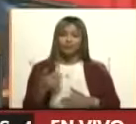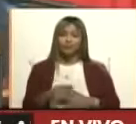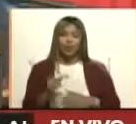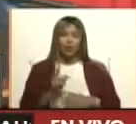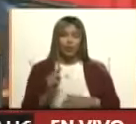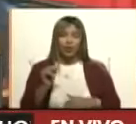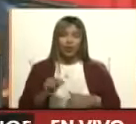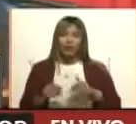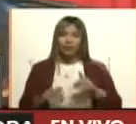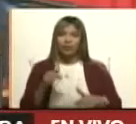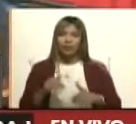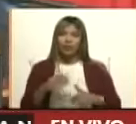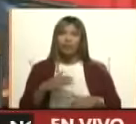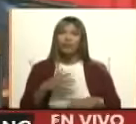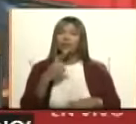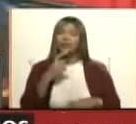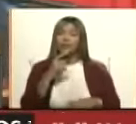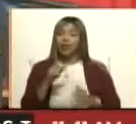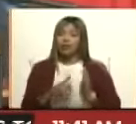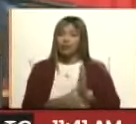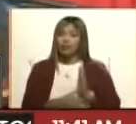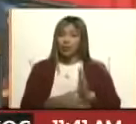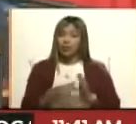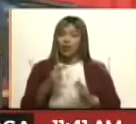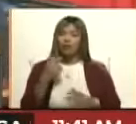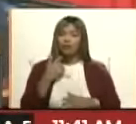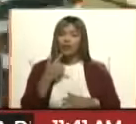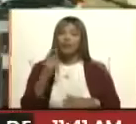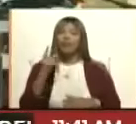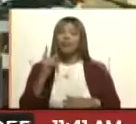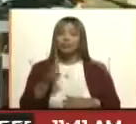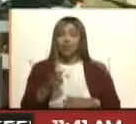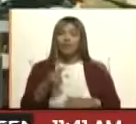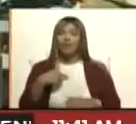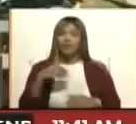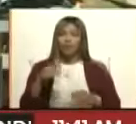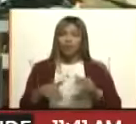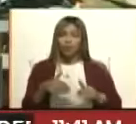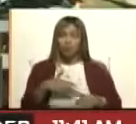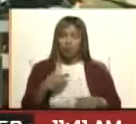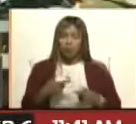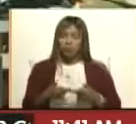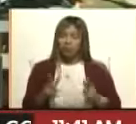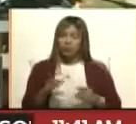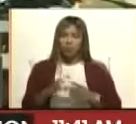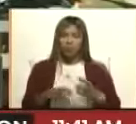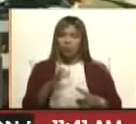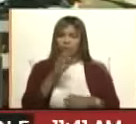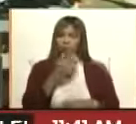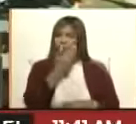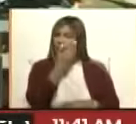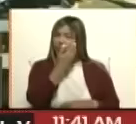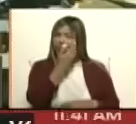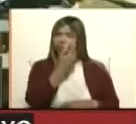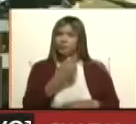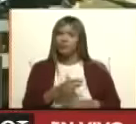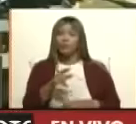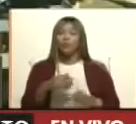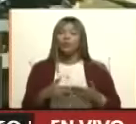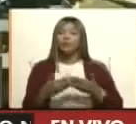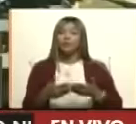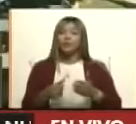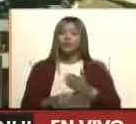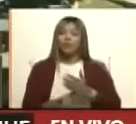este referéndum incluso quien tenga la cédula vencida tiene la oportunidad de votar. Ahí no hay ningún problema. Usted presenta su